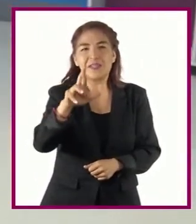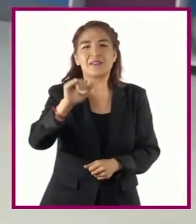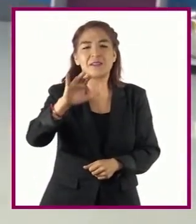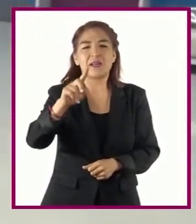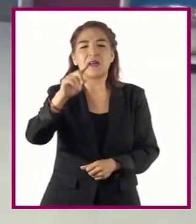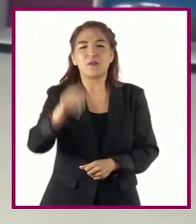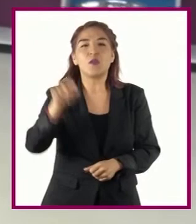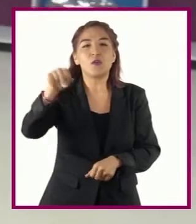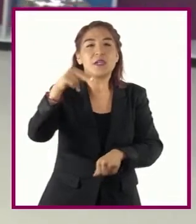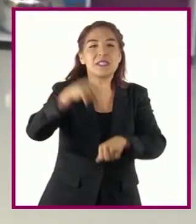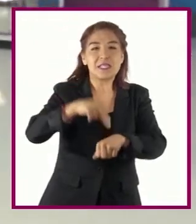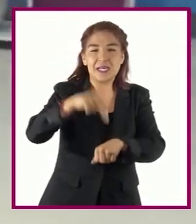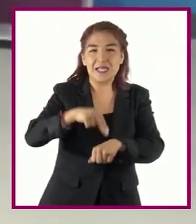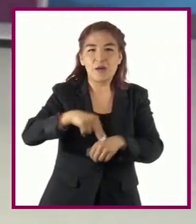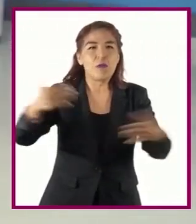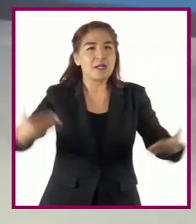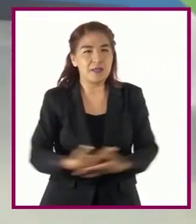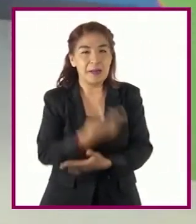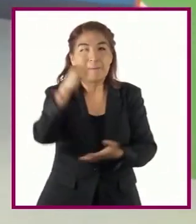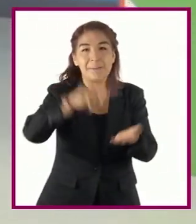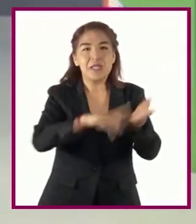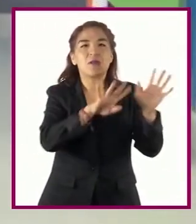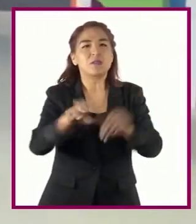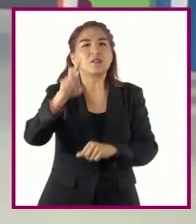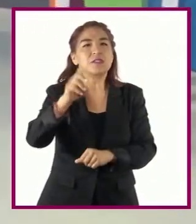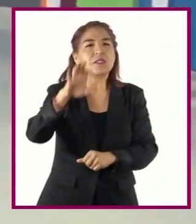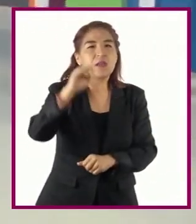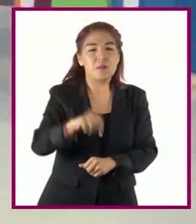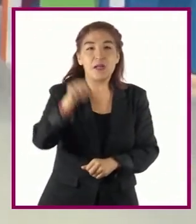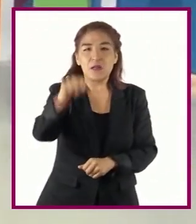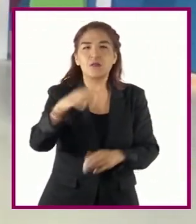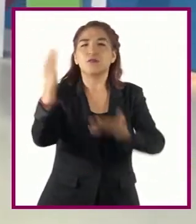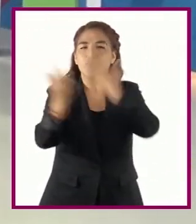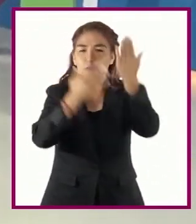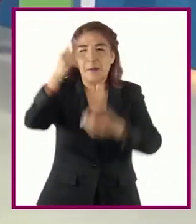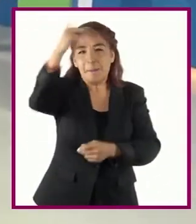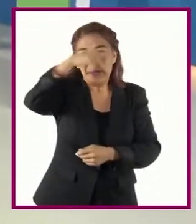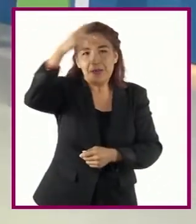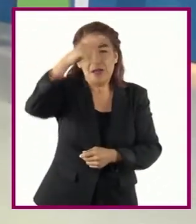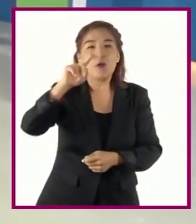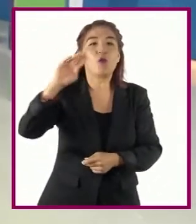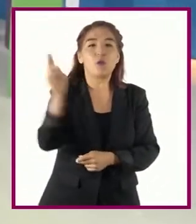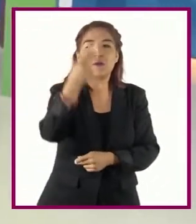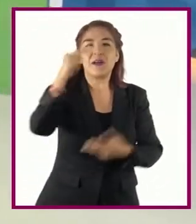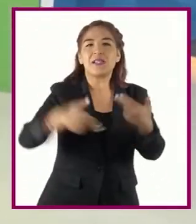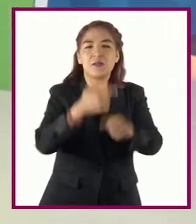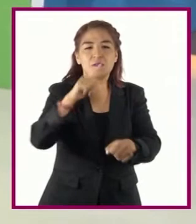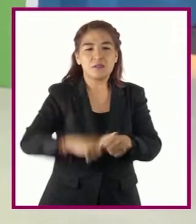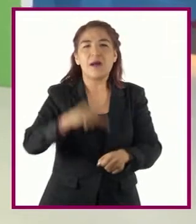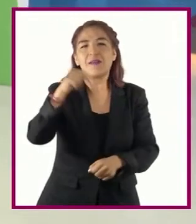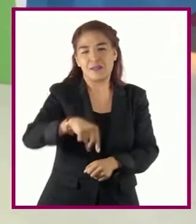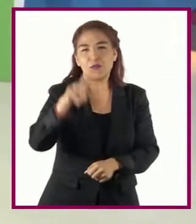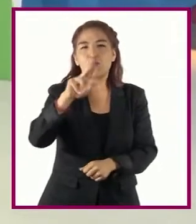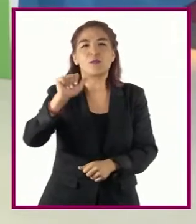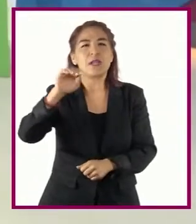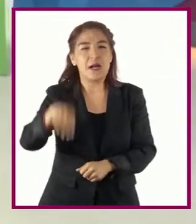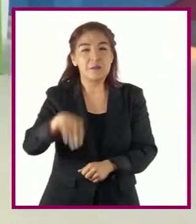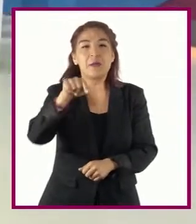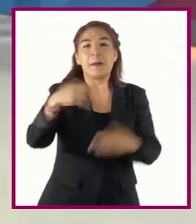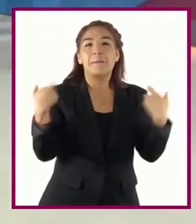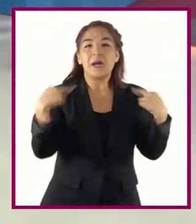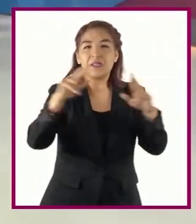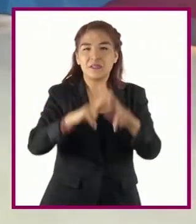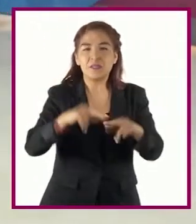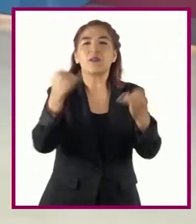Diriamba, Nicaragua, en 1939. Se formó como pedagogo en la Universidad Nacional Autónoma de México y fue profesor